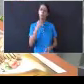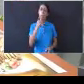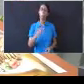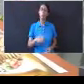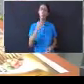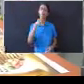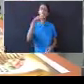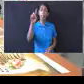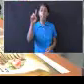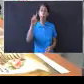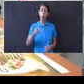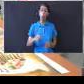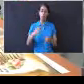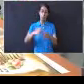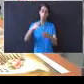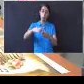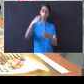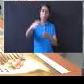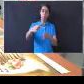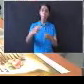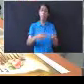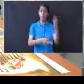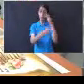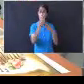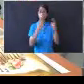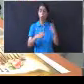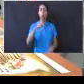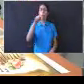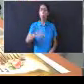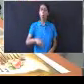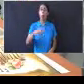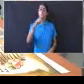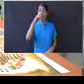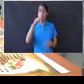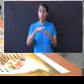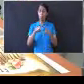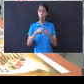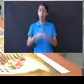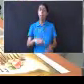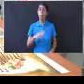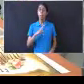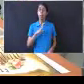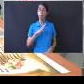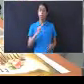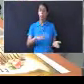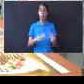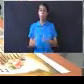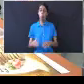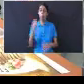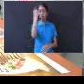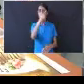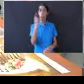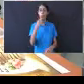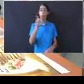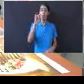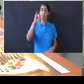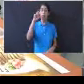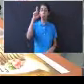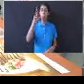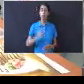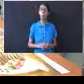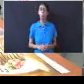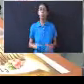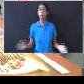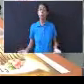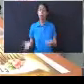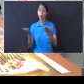recibimos hoy. Hoy también tiene que morir Saúl. Si suben los hermanos de la alabanza. Antes